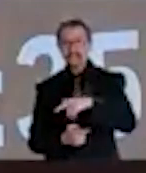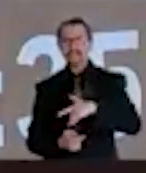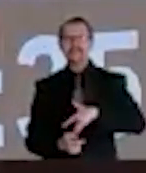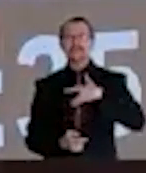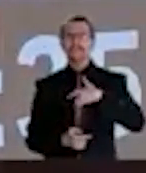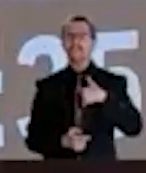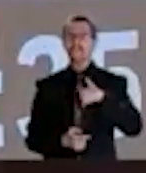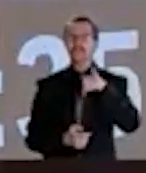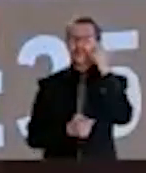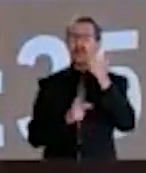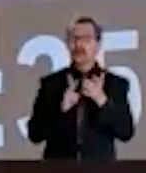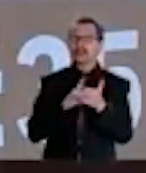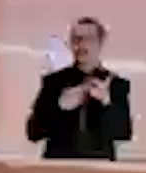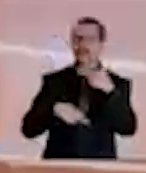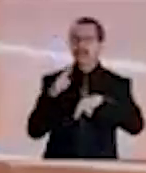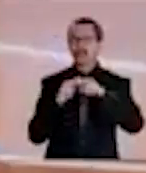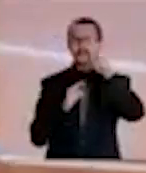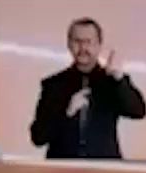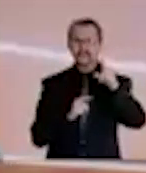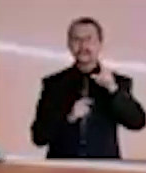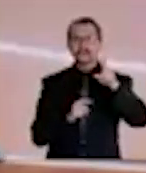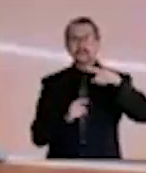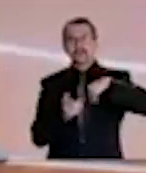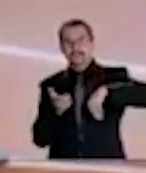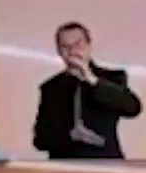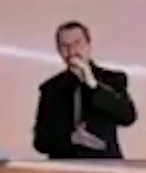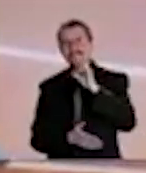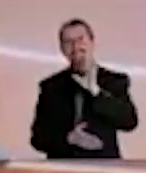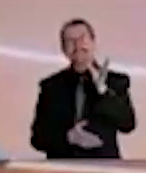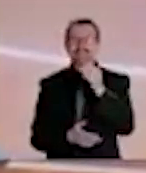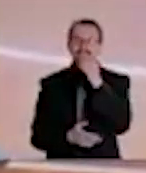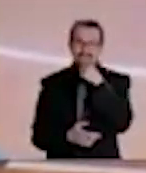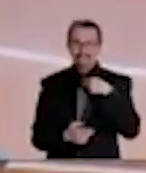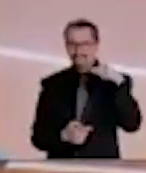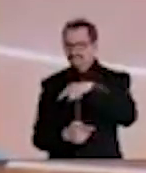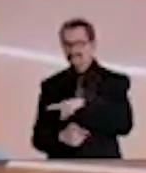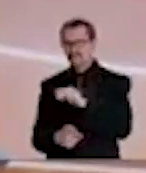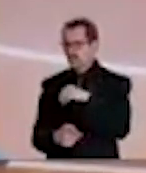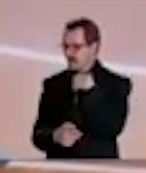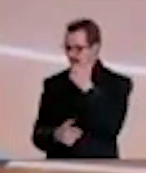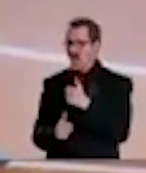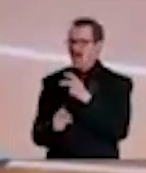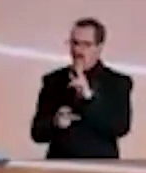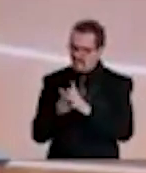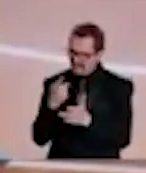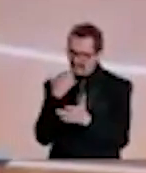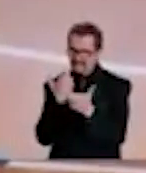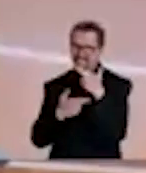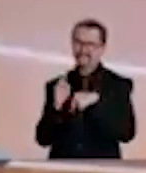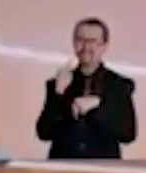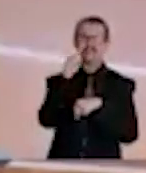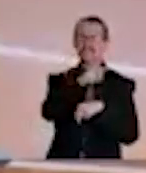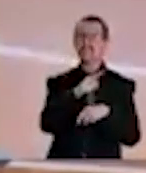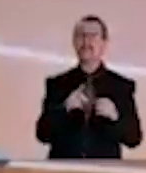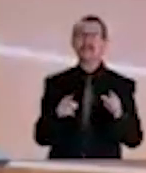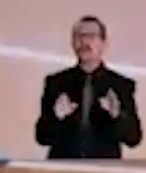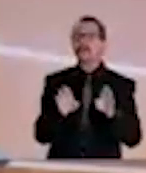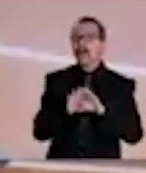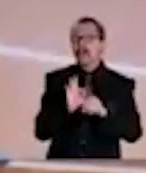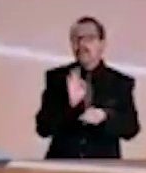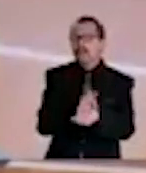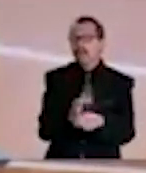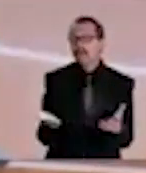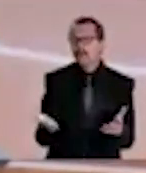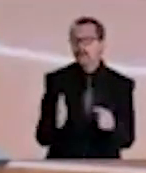primero trabajar con ellos para no fallarles por segunda vez que mientras estén aquí tengan empleo tengan salud que les demos